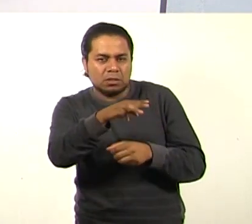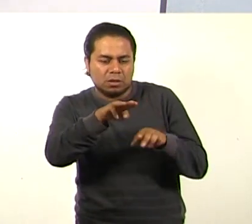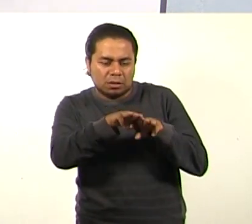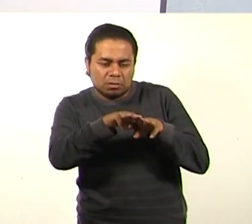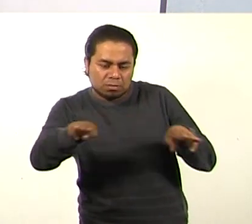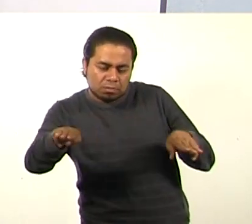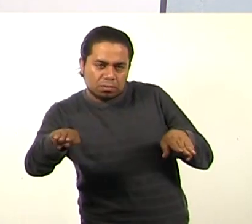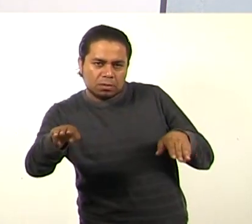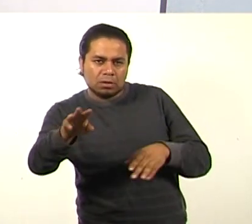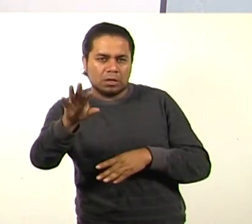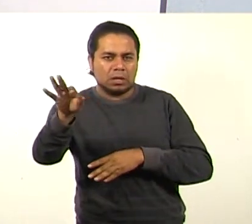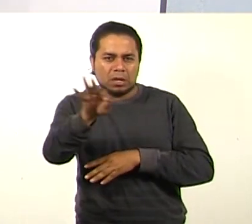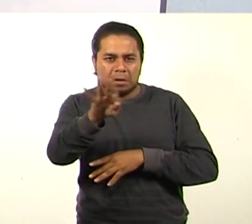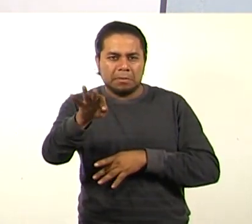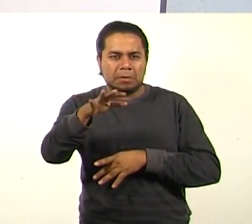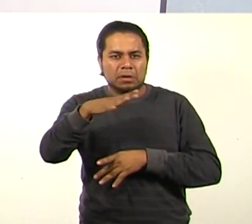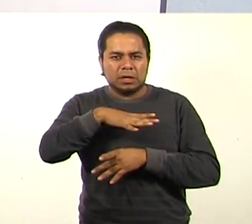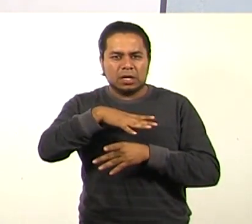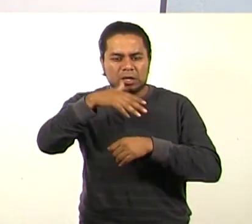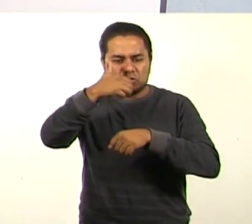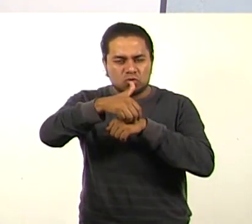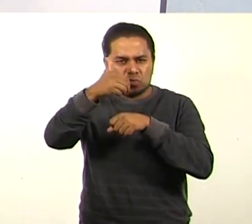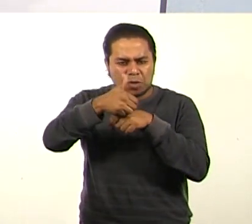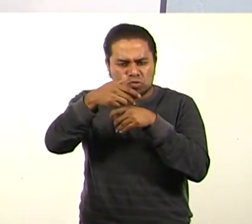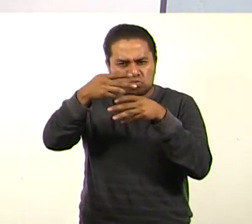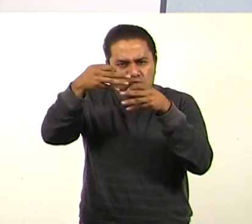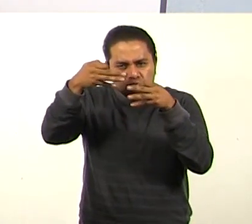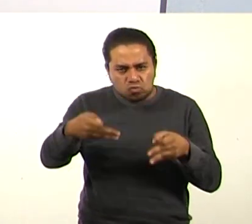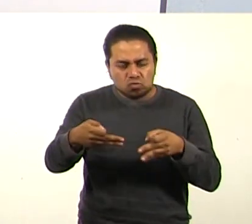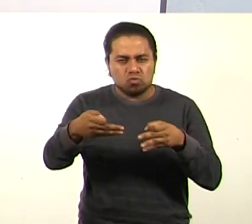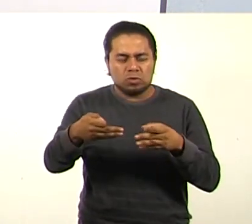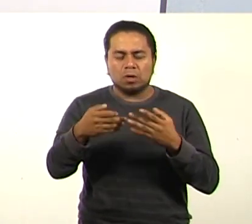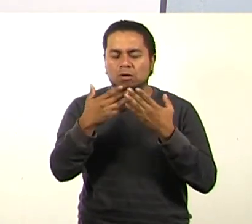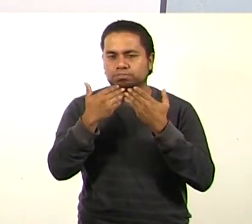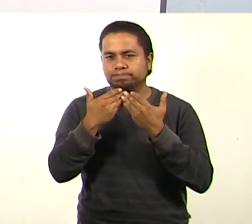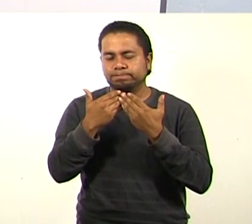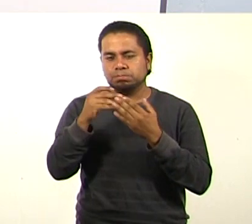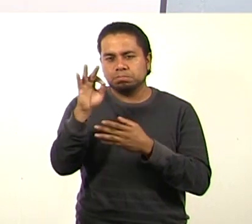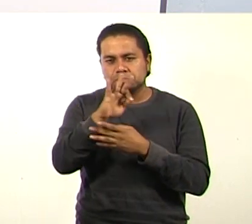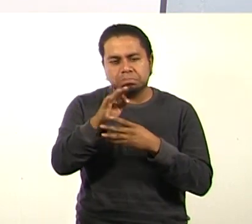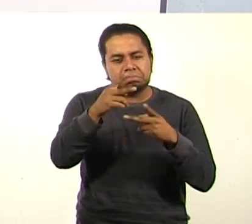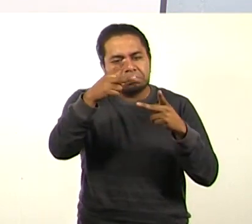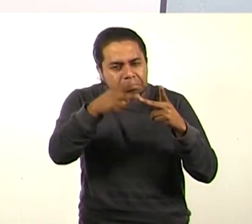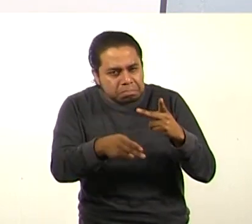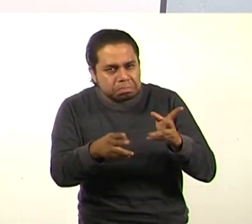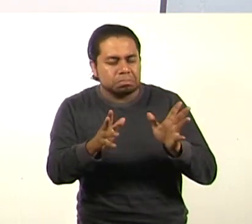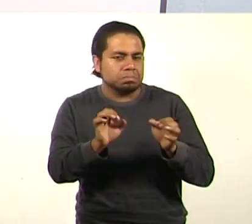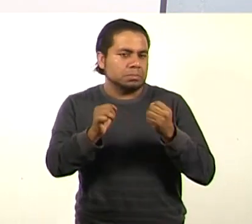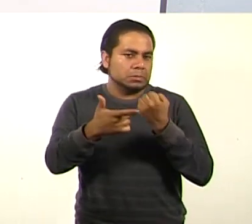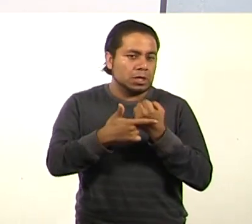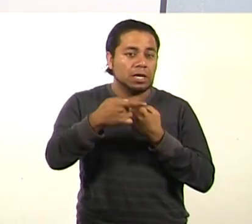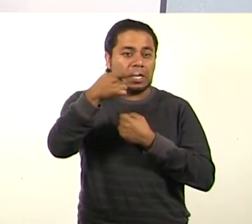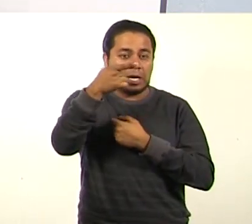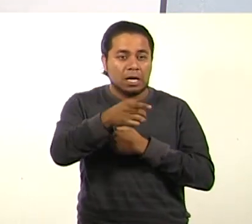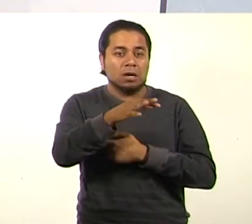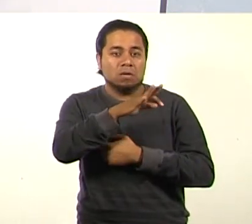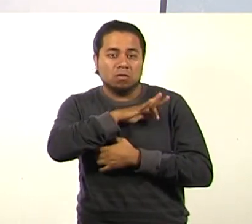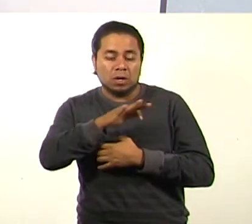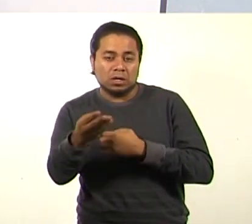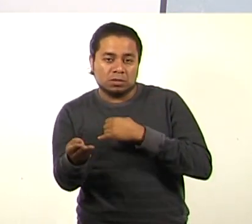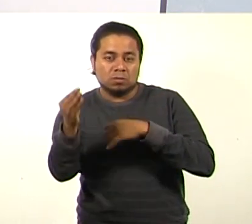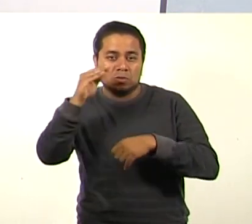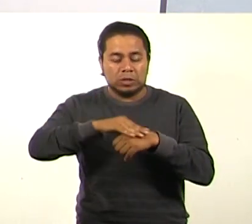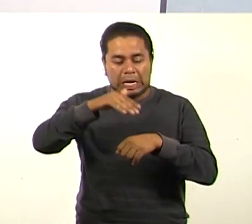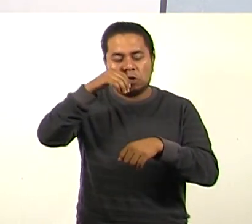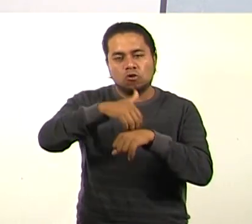ustedes obtengan una cantidad exacta, ¿no? Un número entero exacto. Entonces, allí es donde entra la aplicación de